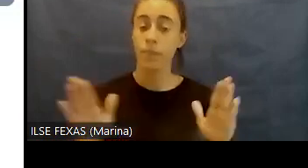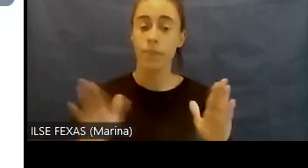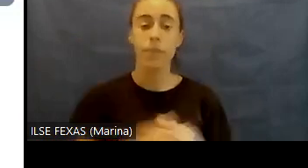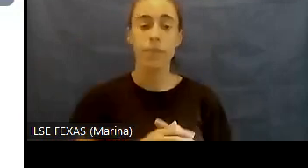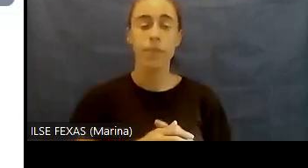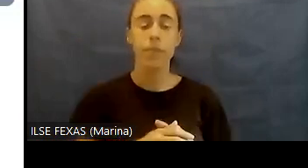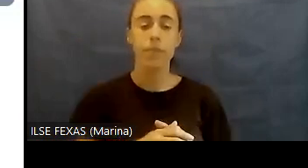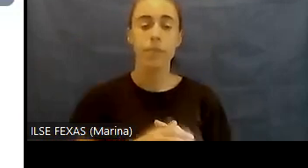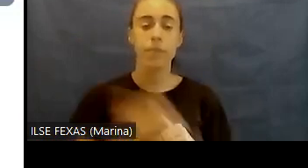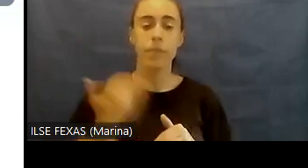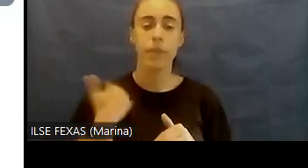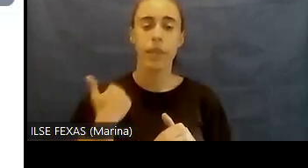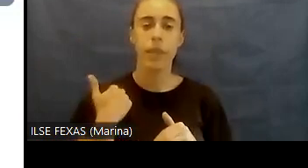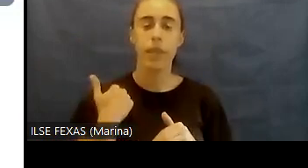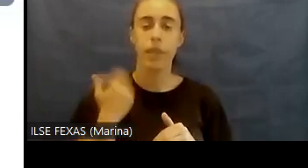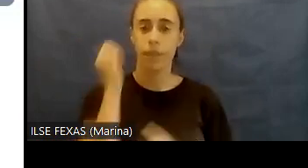damos por